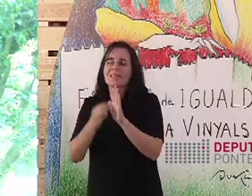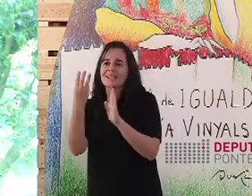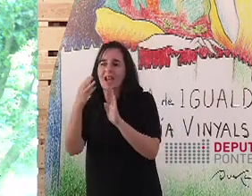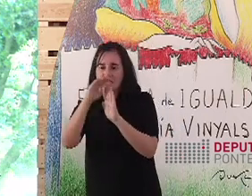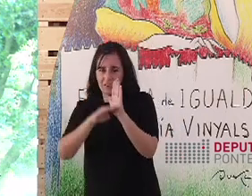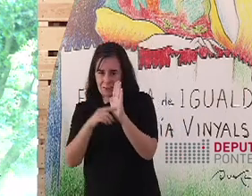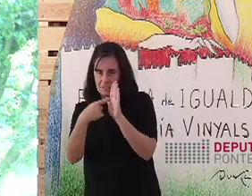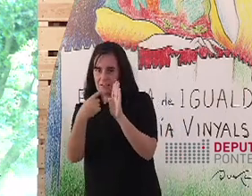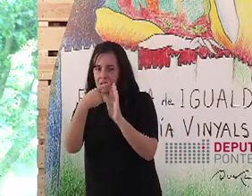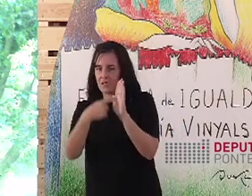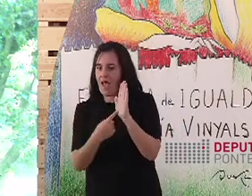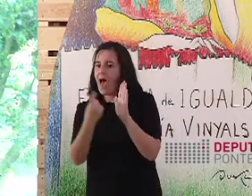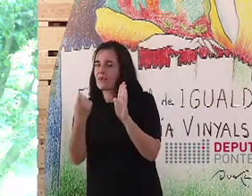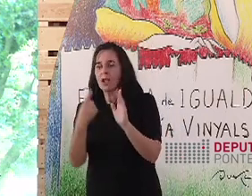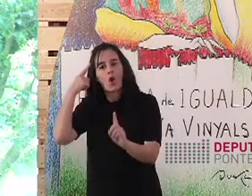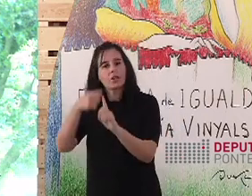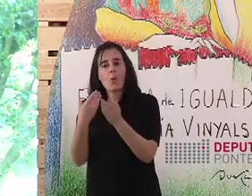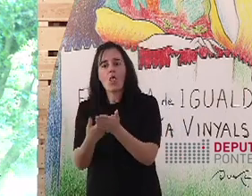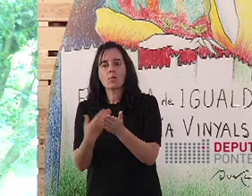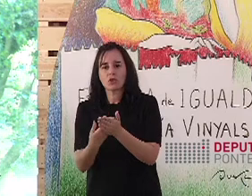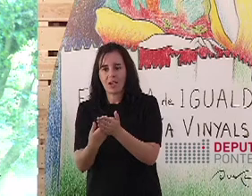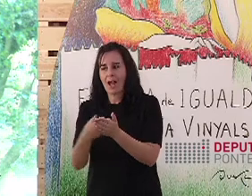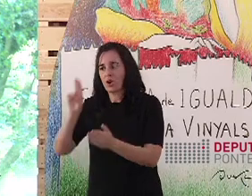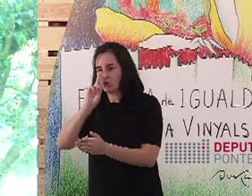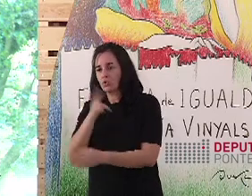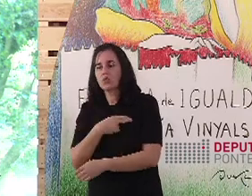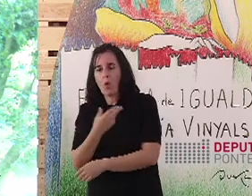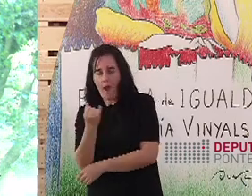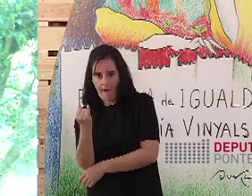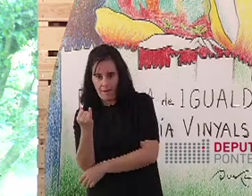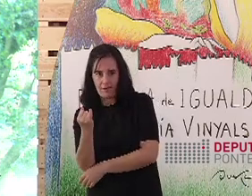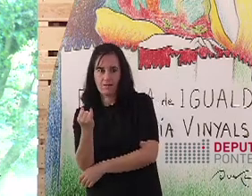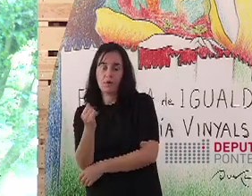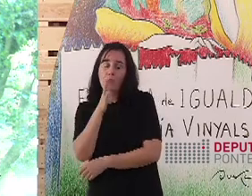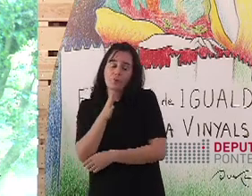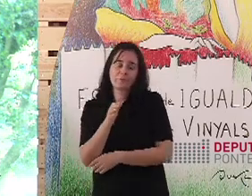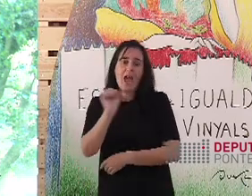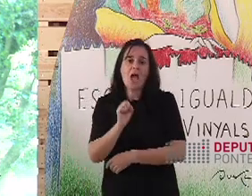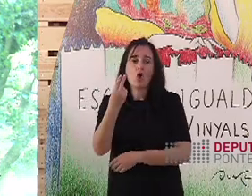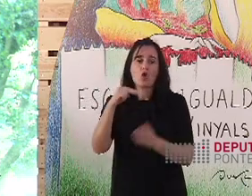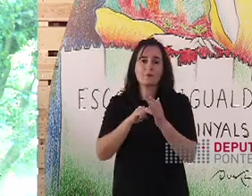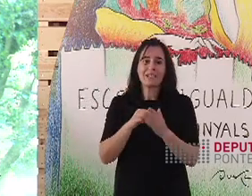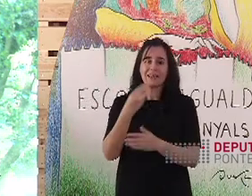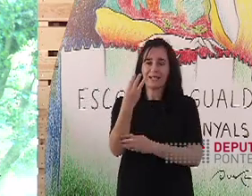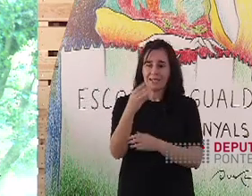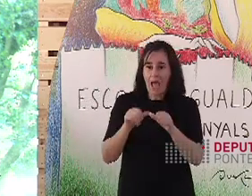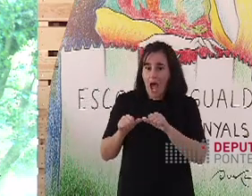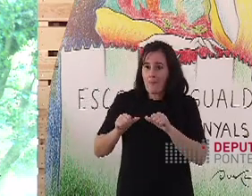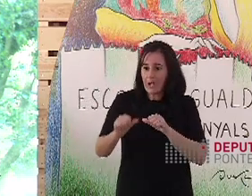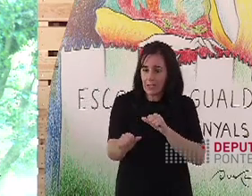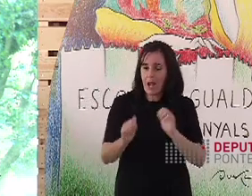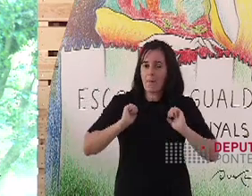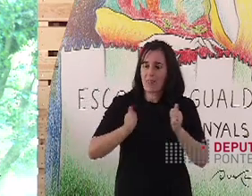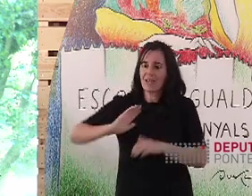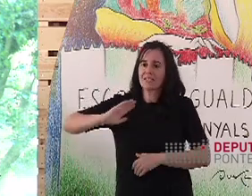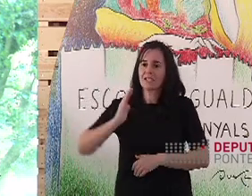necesarias para poder demostrar o proxenetismo, porque desgraciadamente desde 2003, que foi cando se sancionou e